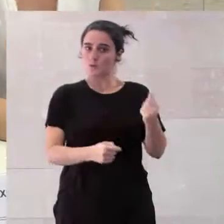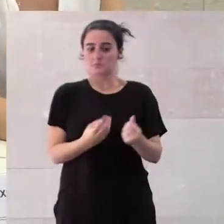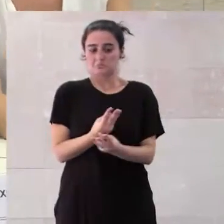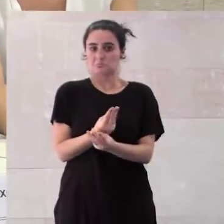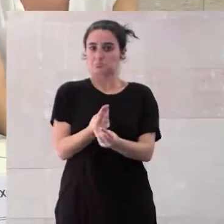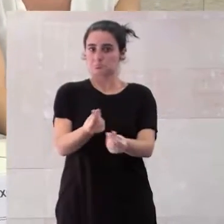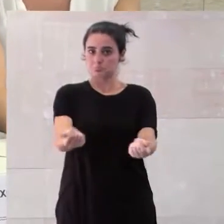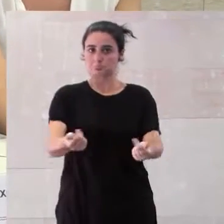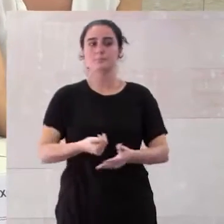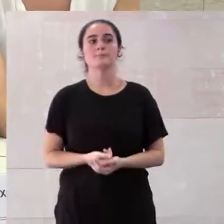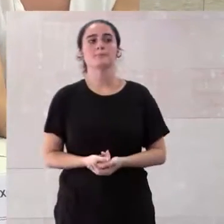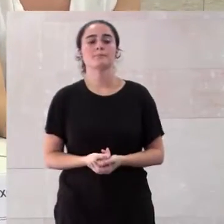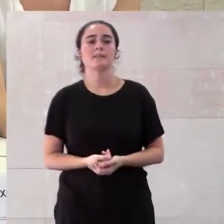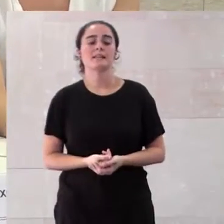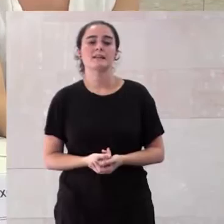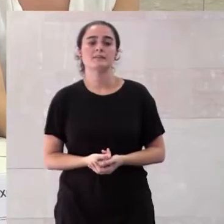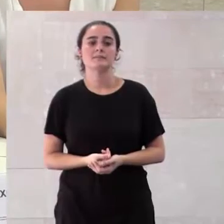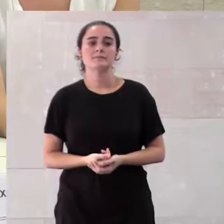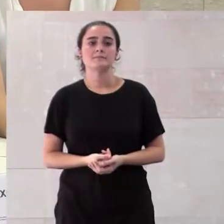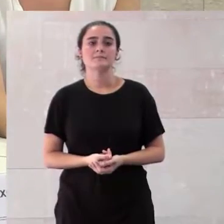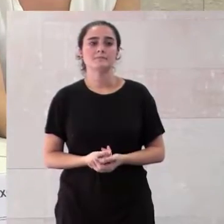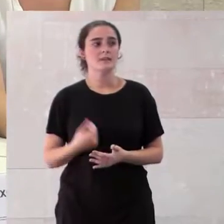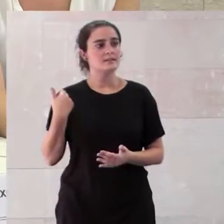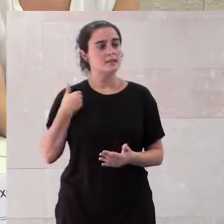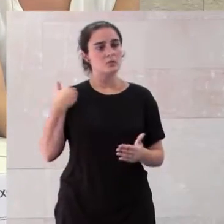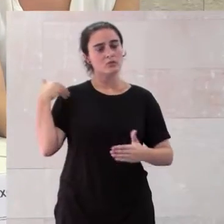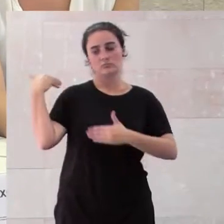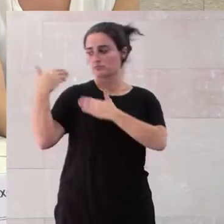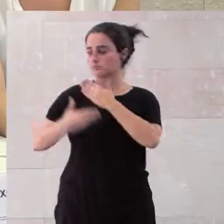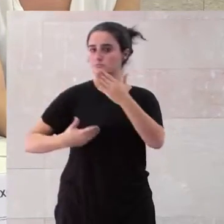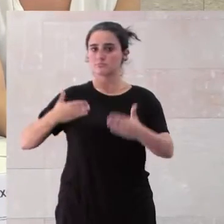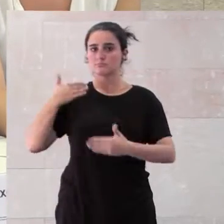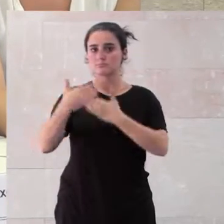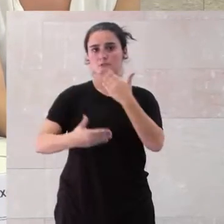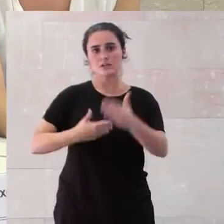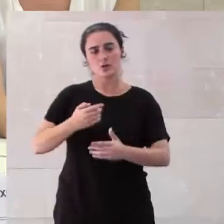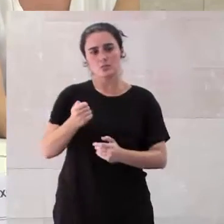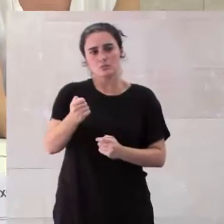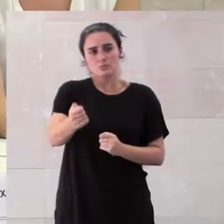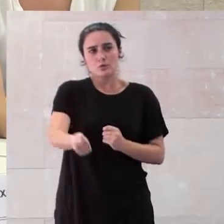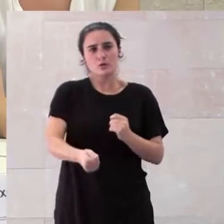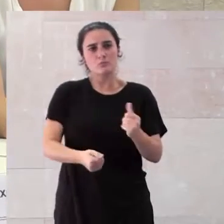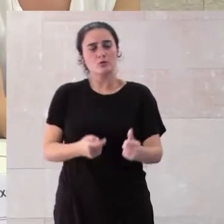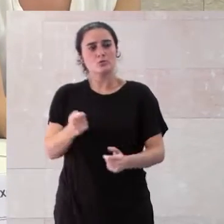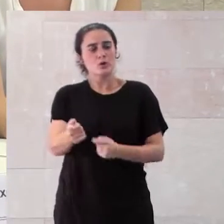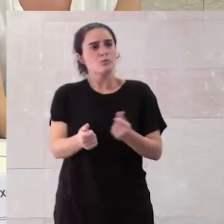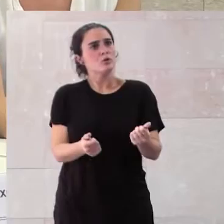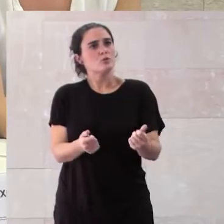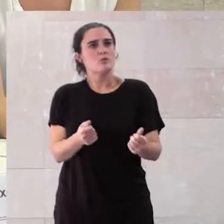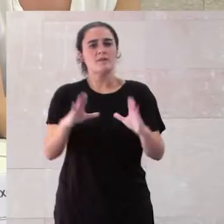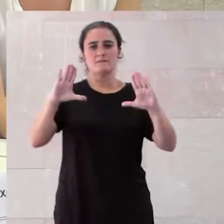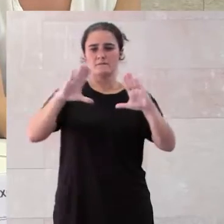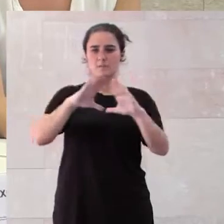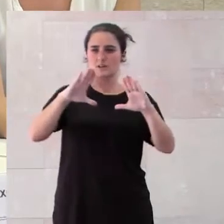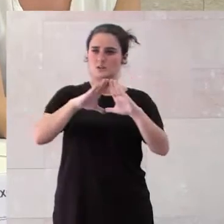fortuna. Y ha habido un proceso de paulatina diversificación del feminismo en